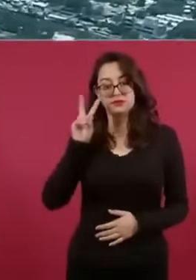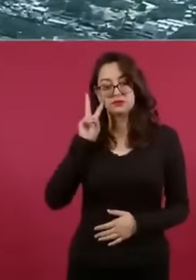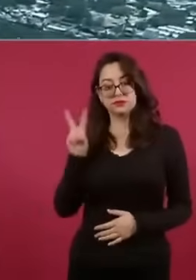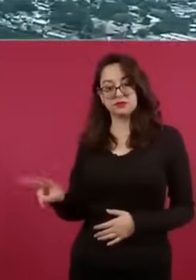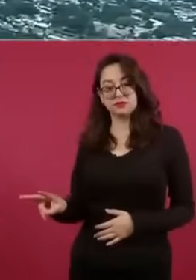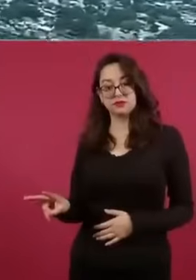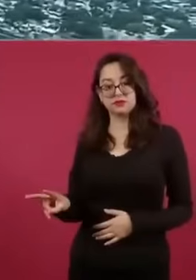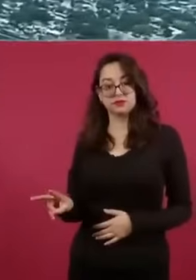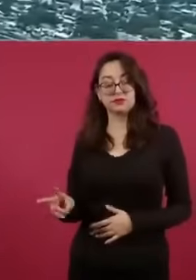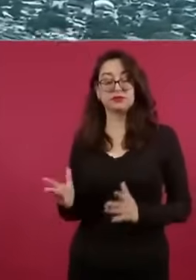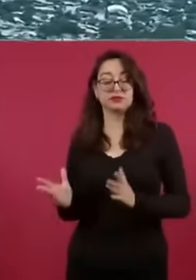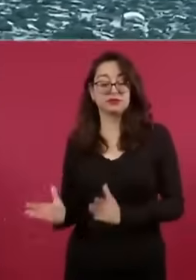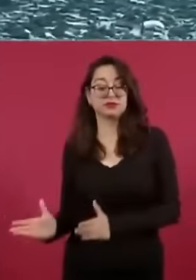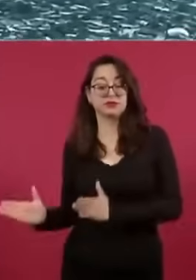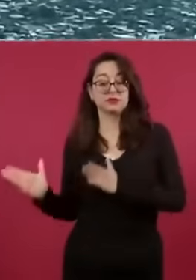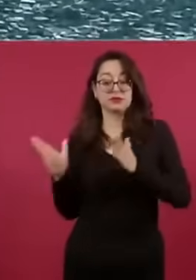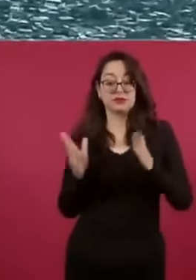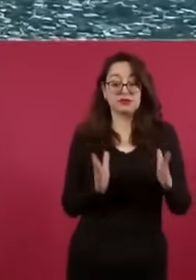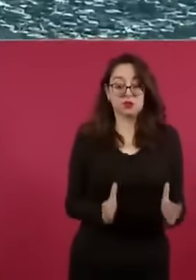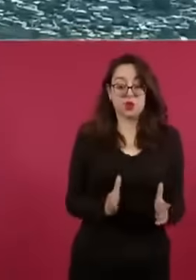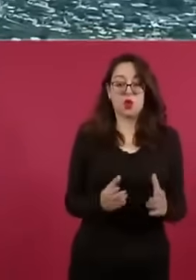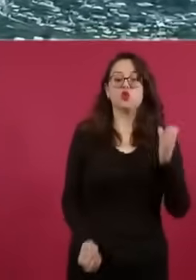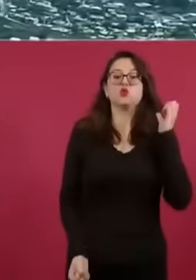Junto vamos a ver ahora el nuevo.